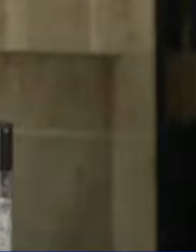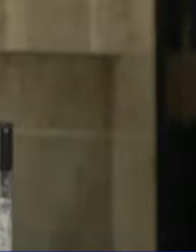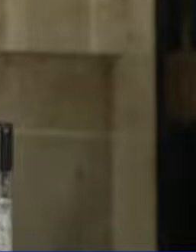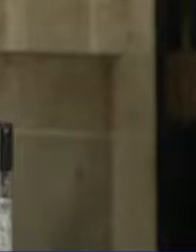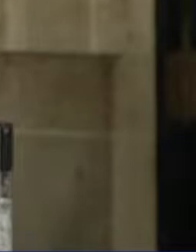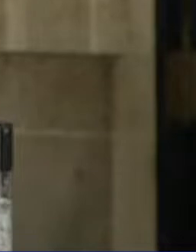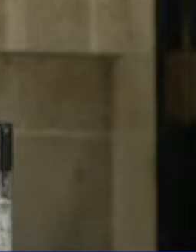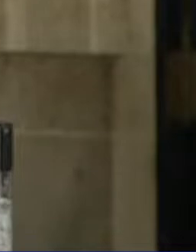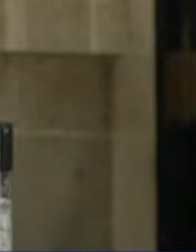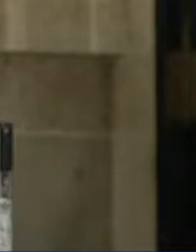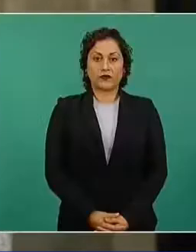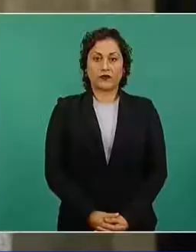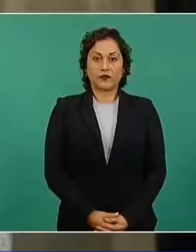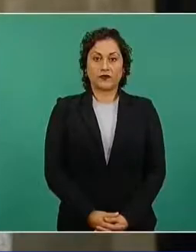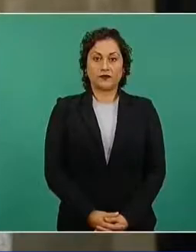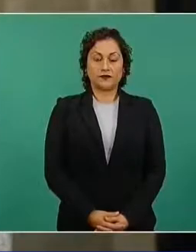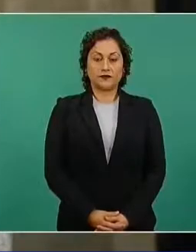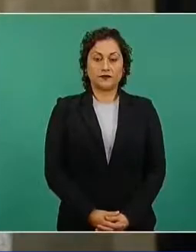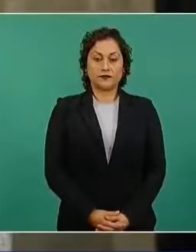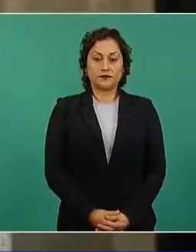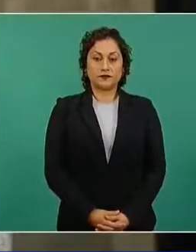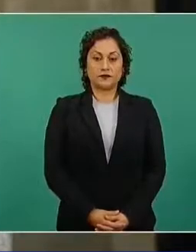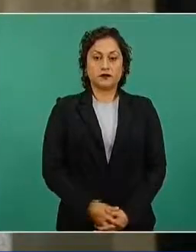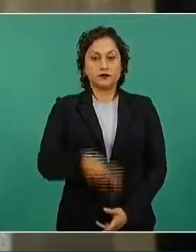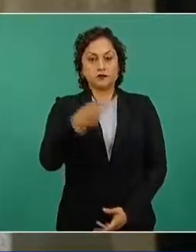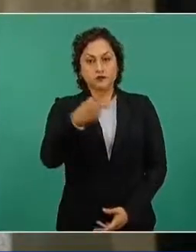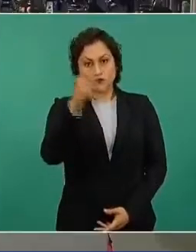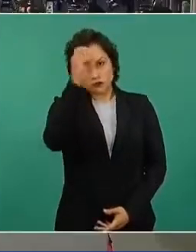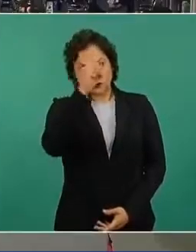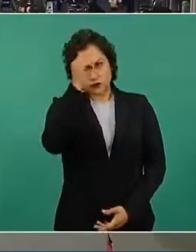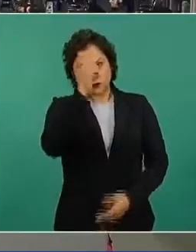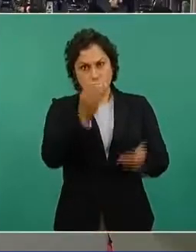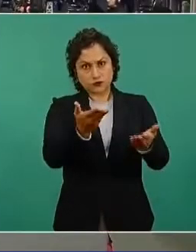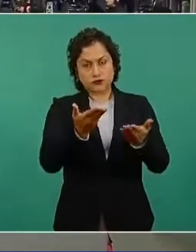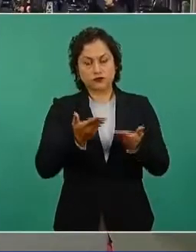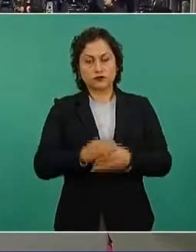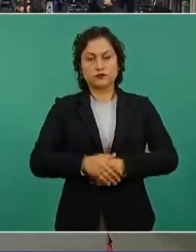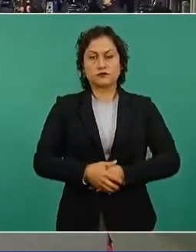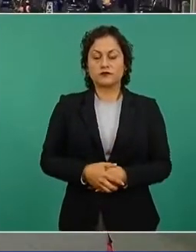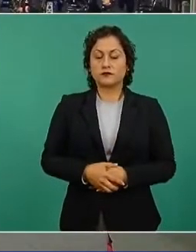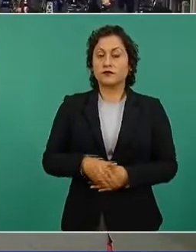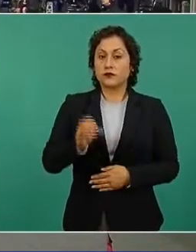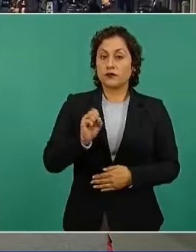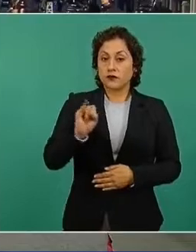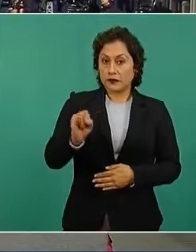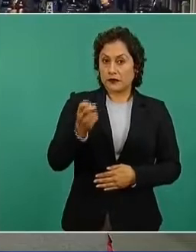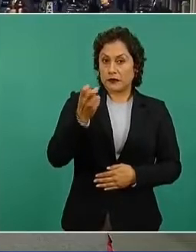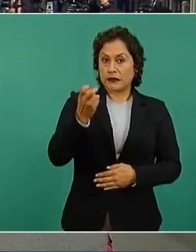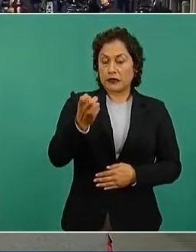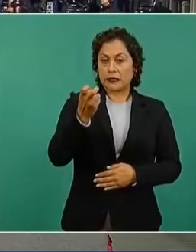hay en el país. Si puede darnos una opinión al respecto, por favor. Sí, es un fenómeno mundial.